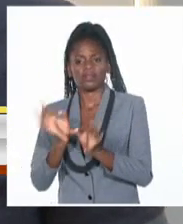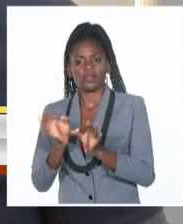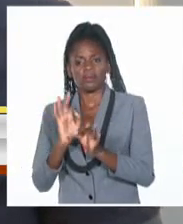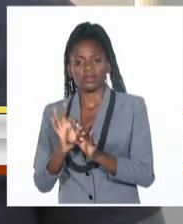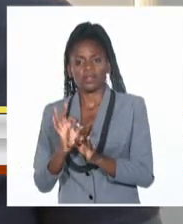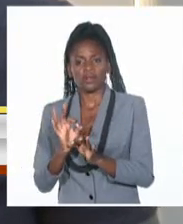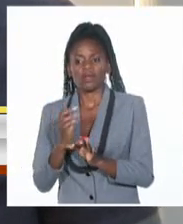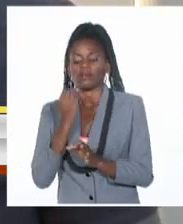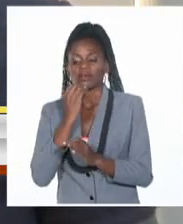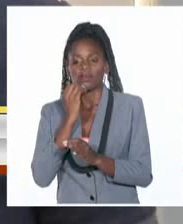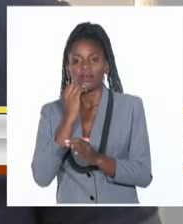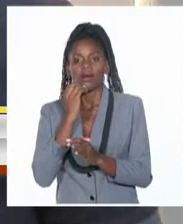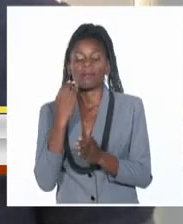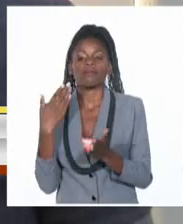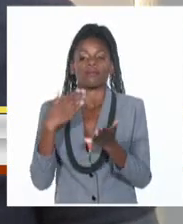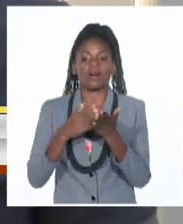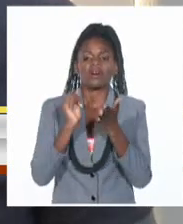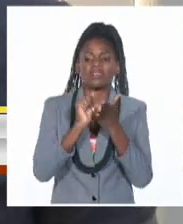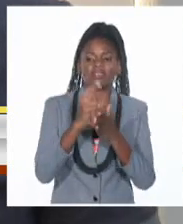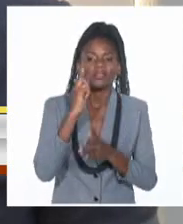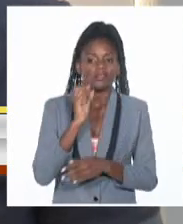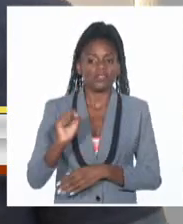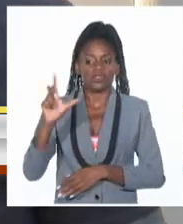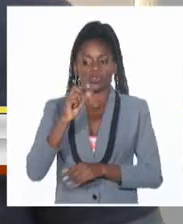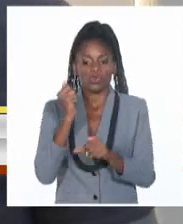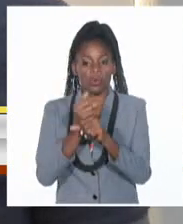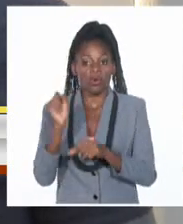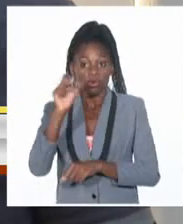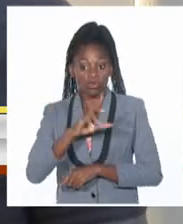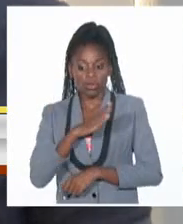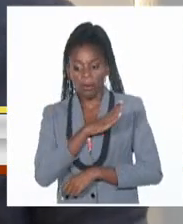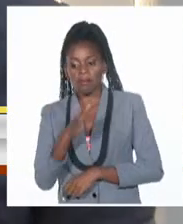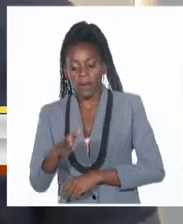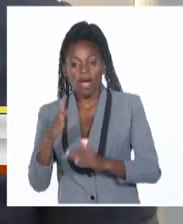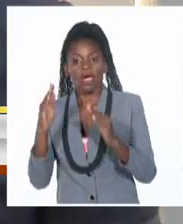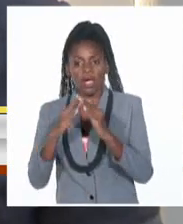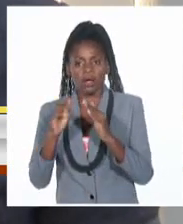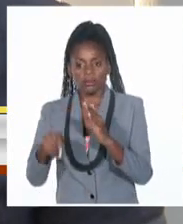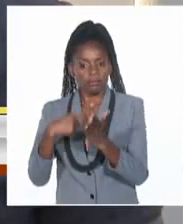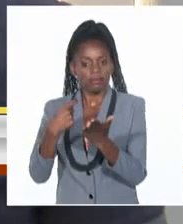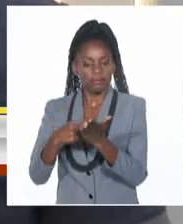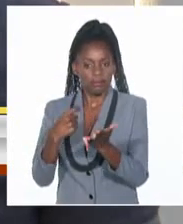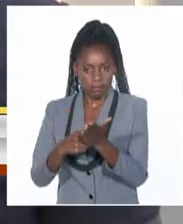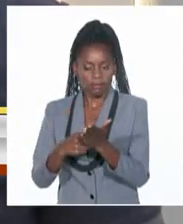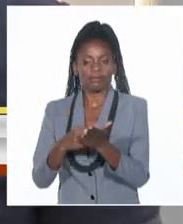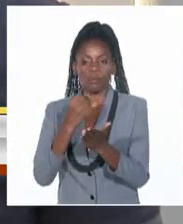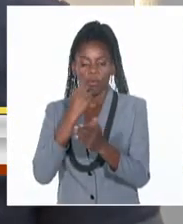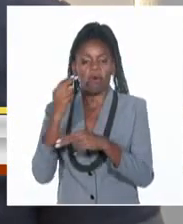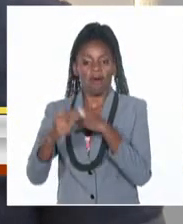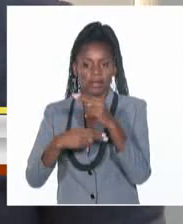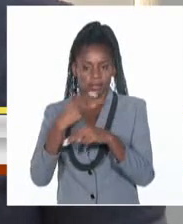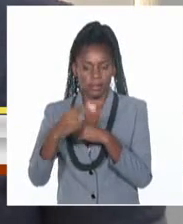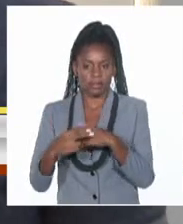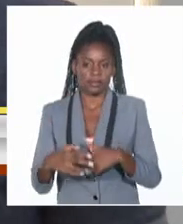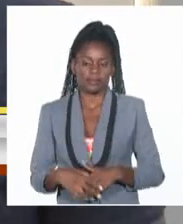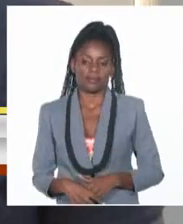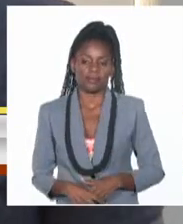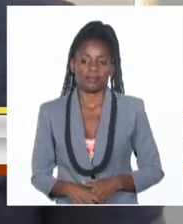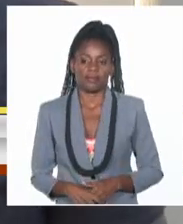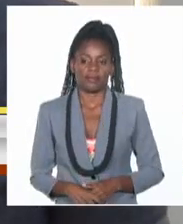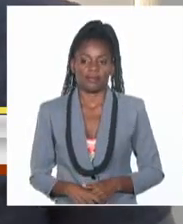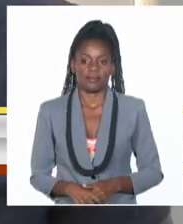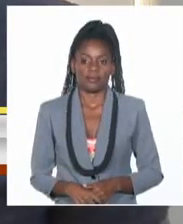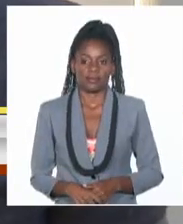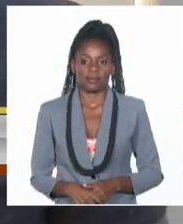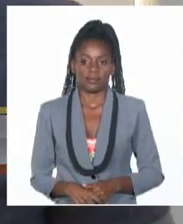asistencia social, siempre tendrá un trabajador social que asiste a esa persona vulnerable, y este servicio también puede ser atendido de esta manera.